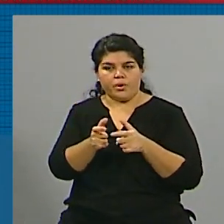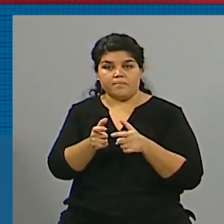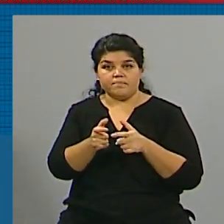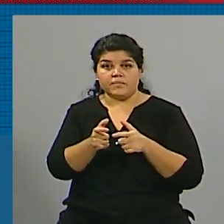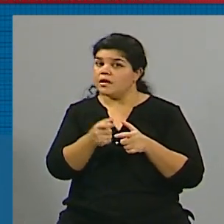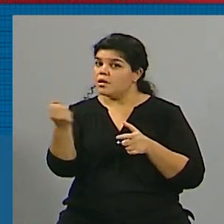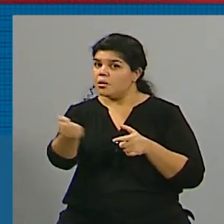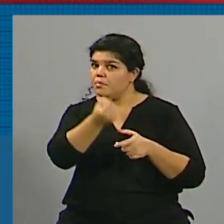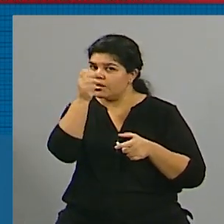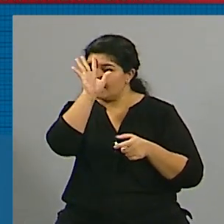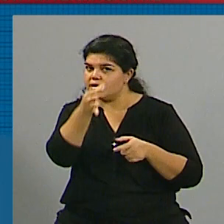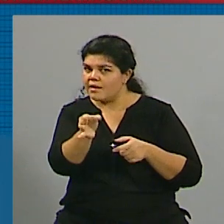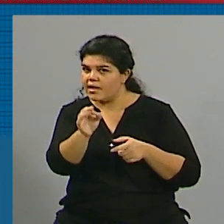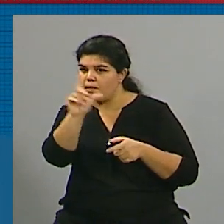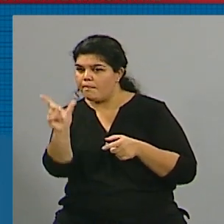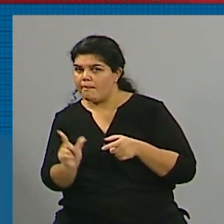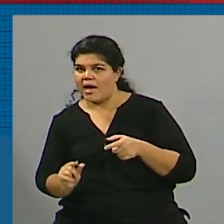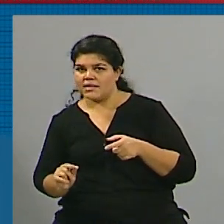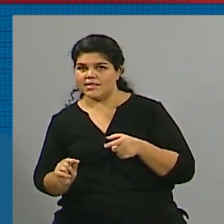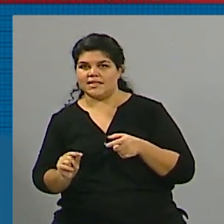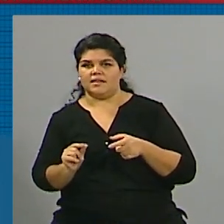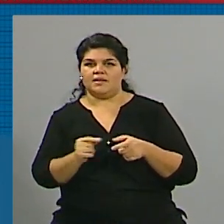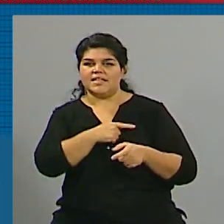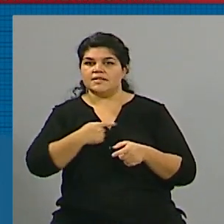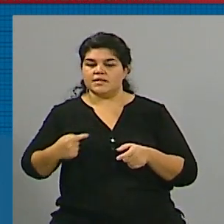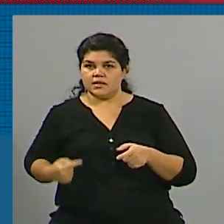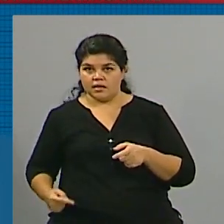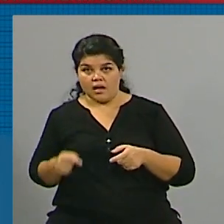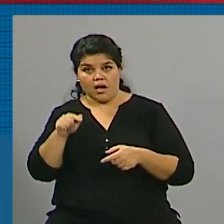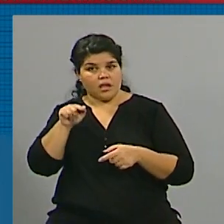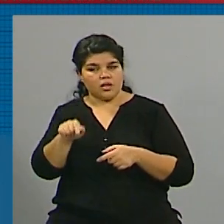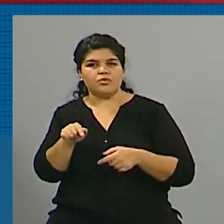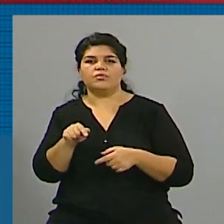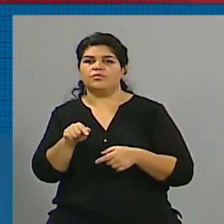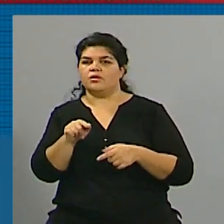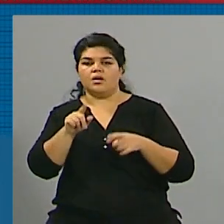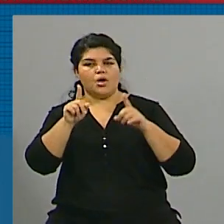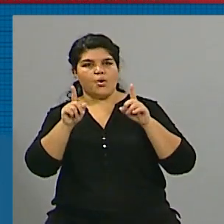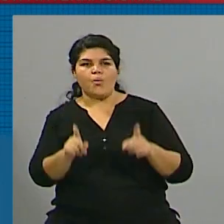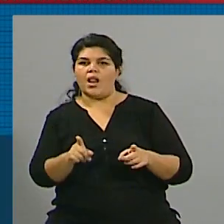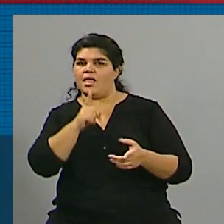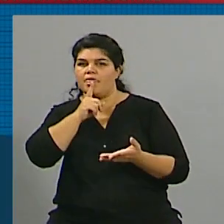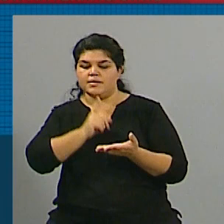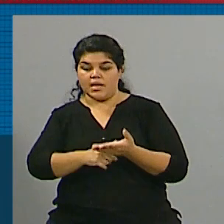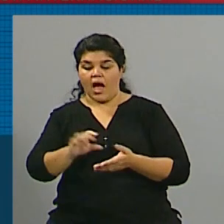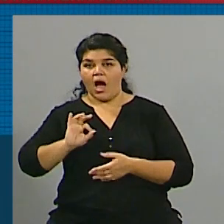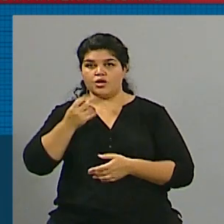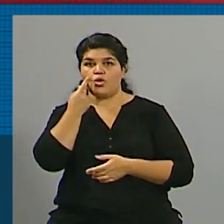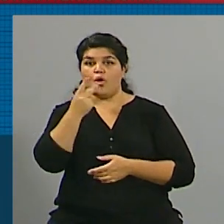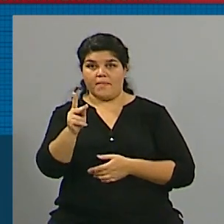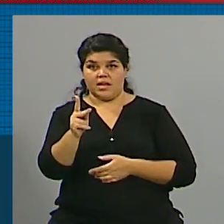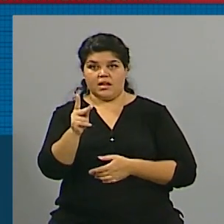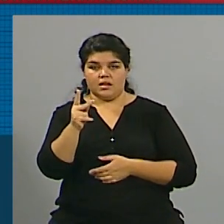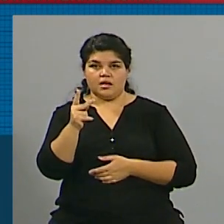China que sigue generando vínculos, que sigue en esta línea que decidió tomar a partir del año 2000, cuando ingresó a la Organización Mundial